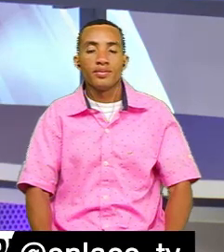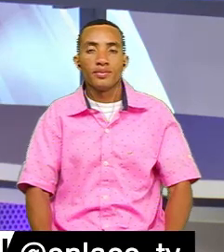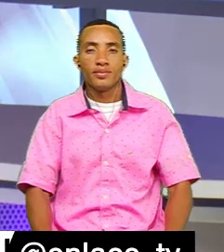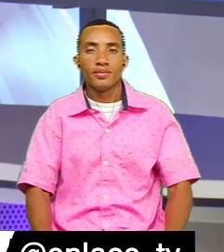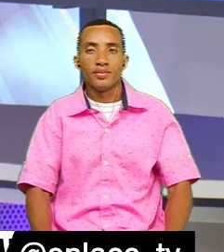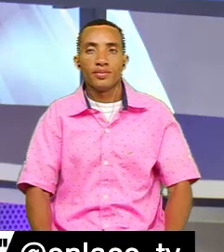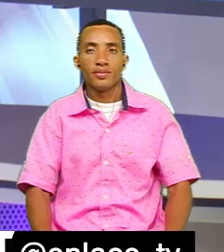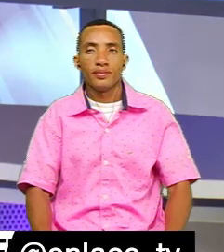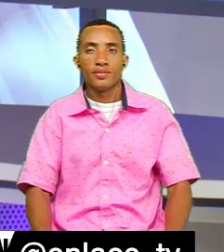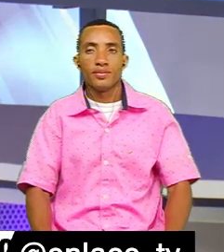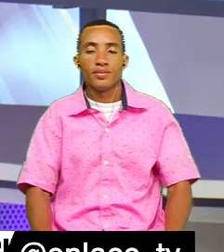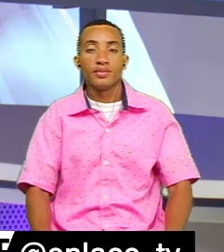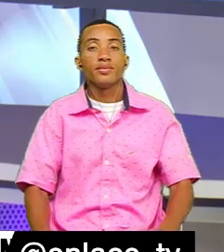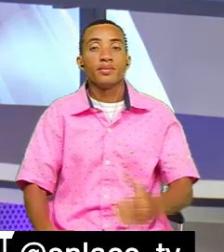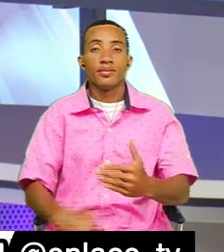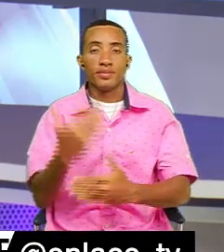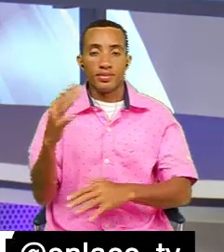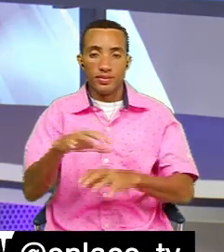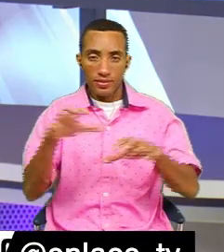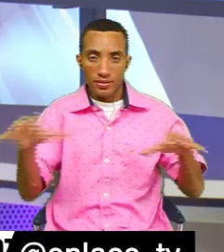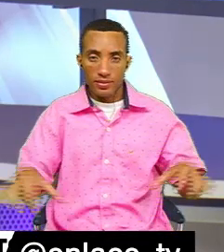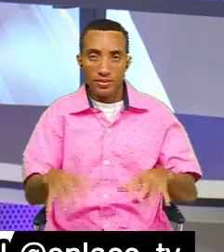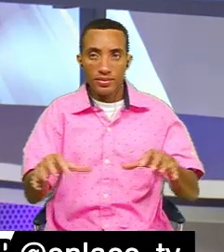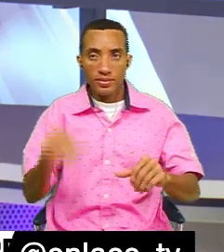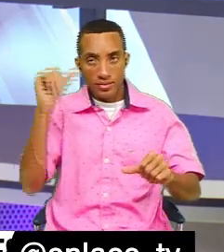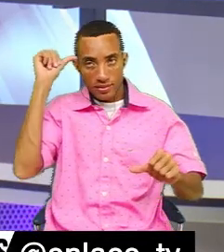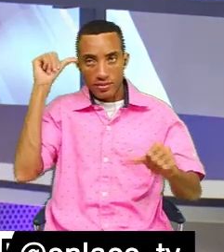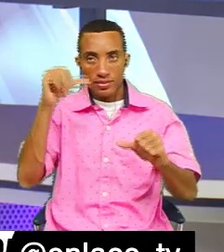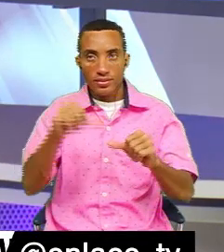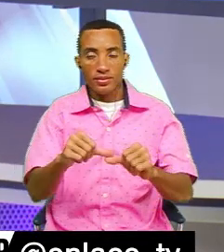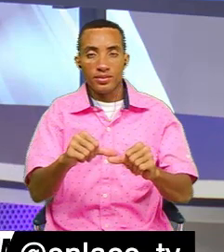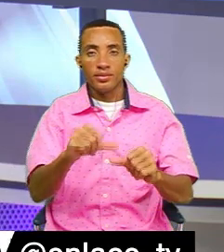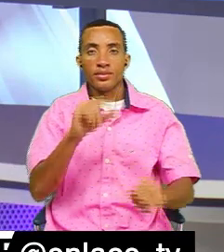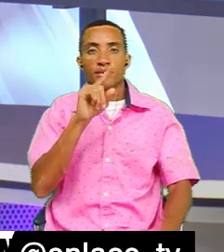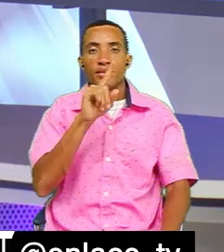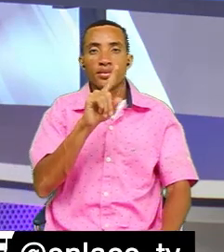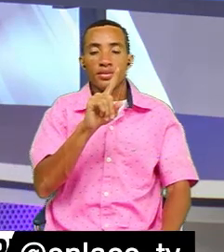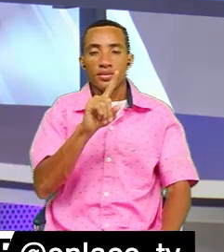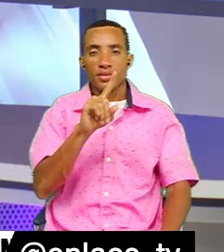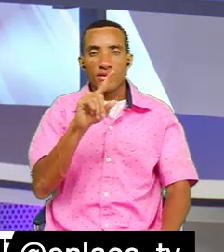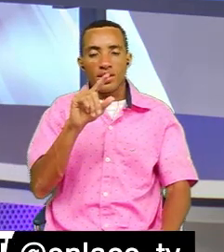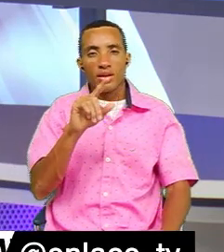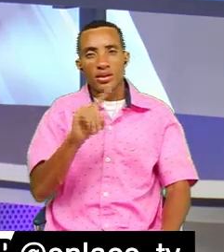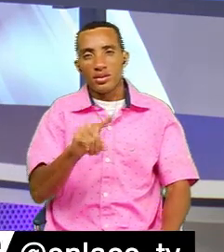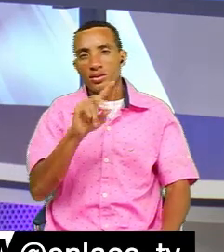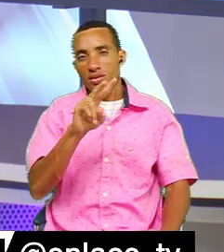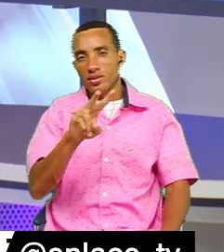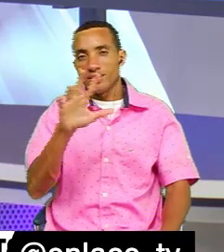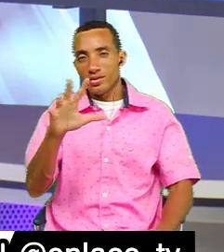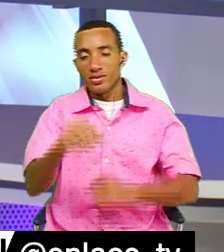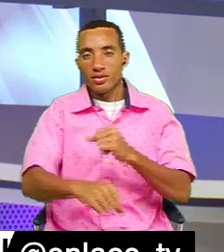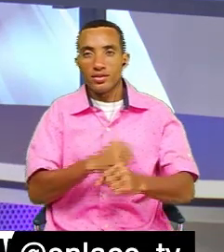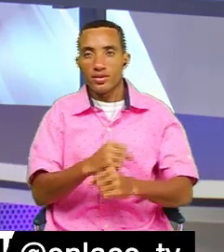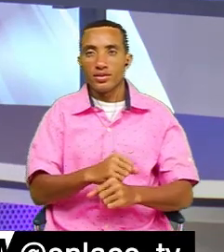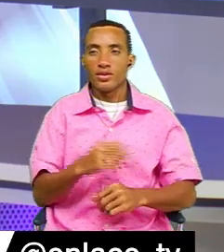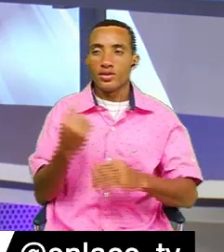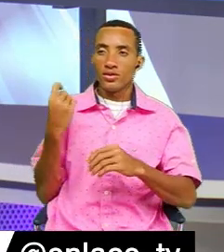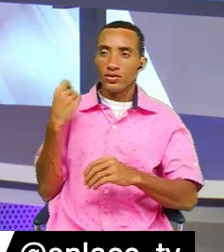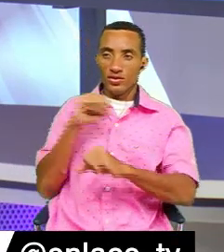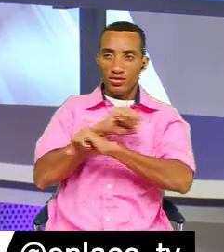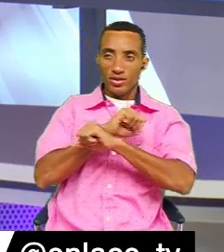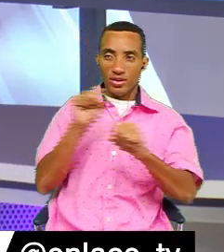Iniciaron las actividades hoy por la celebración del aniversario de la Policía Nacional. Esta mañana, en acto litúrgico, iniciaron estos actos